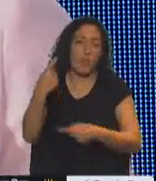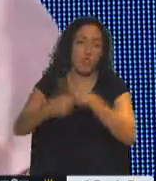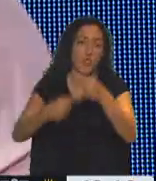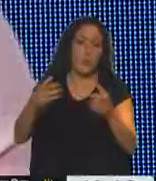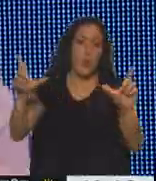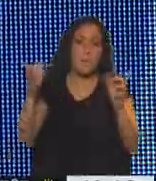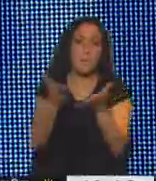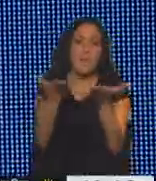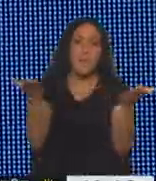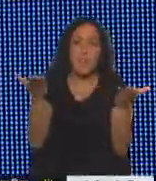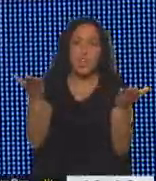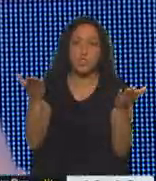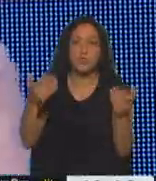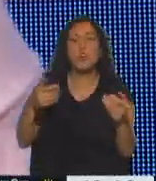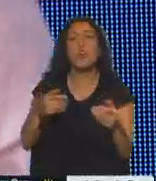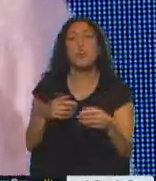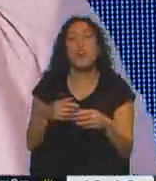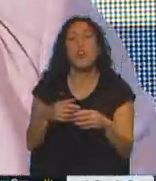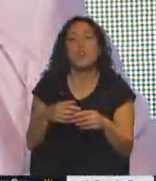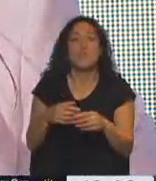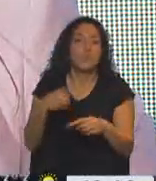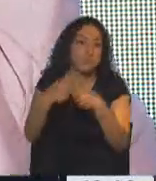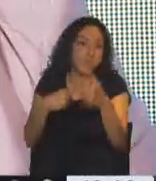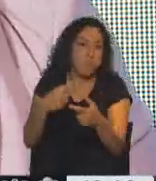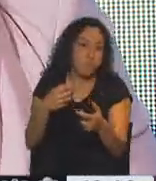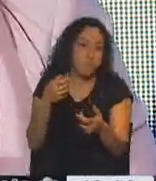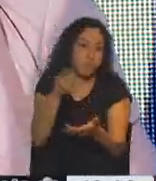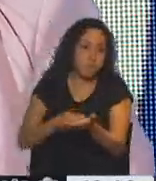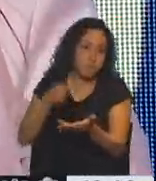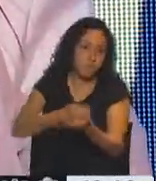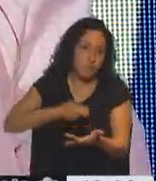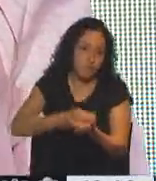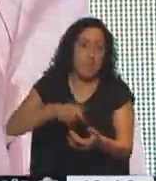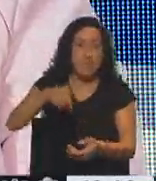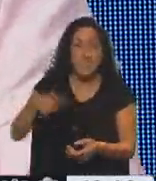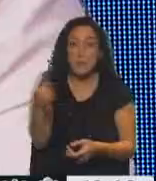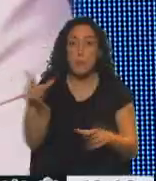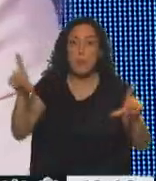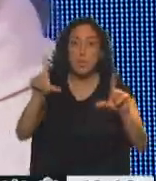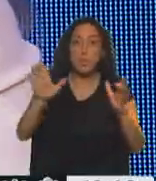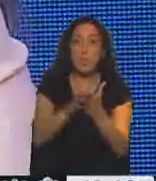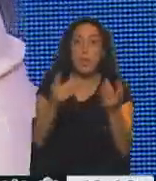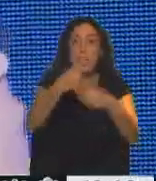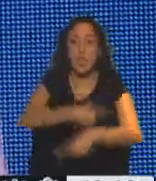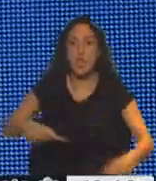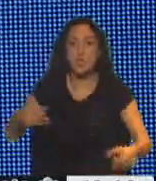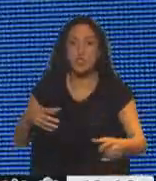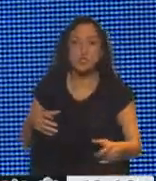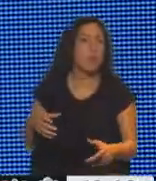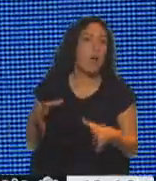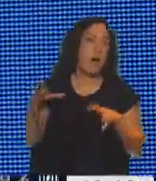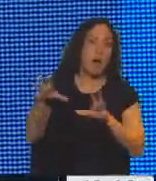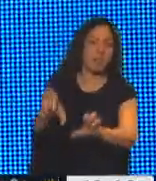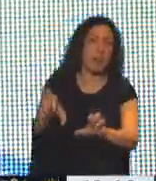medios públicos. Estamos en un momento donde los medios públicos son atacados, donde lo